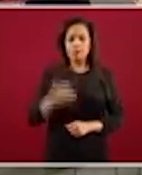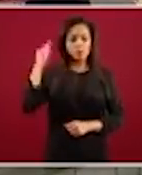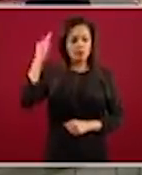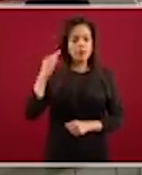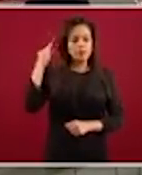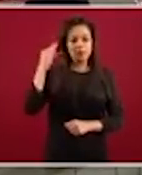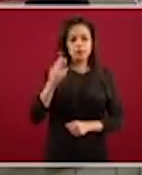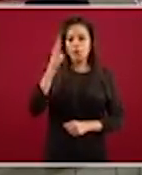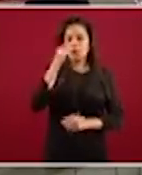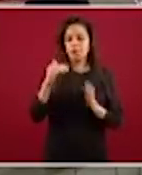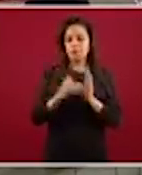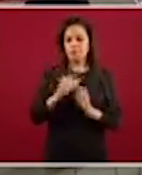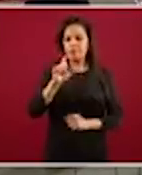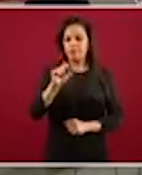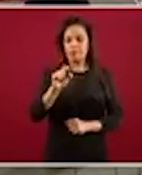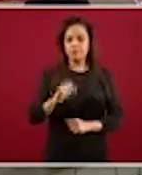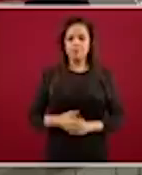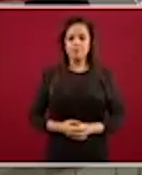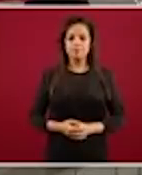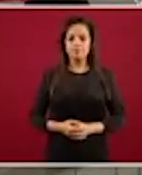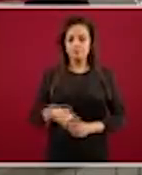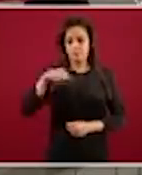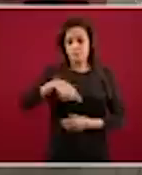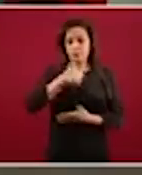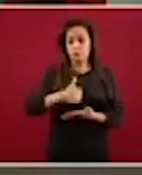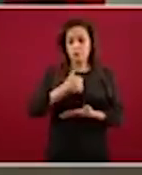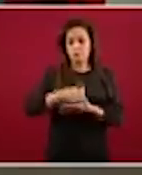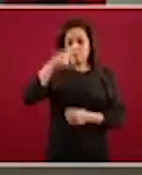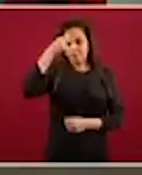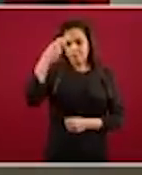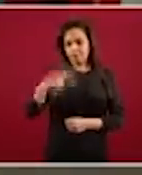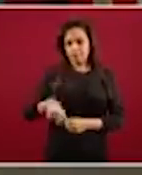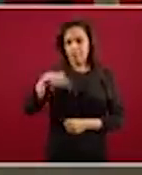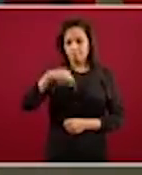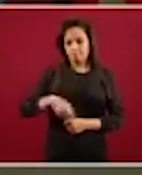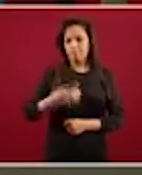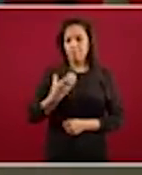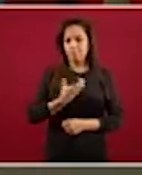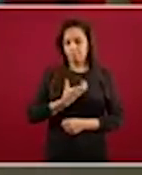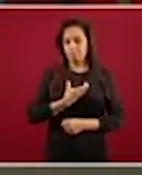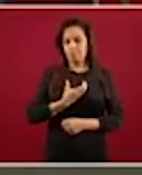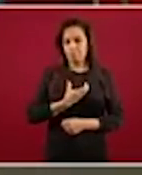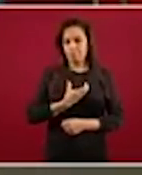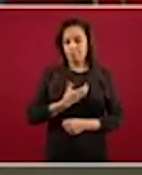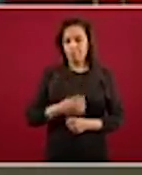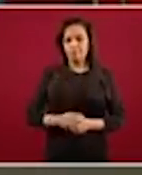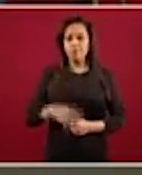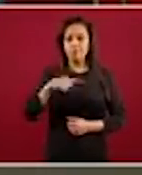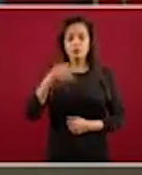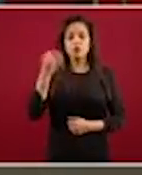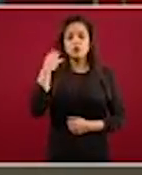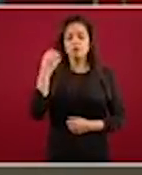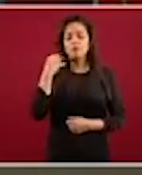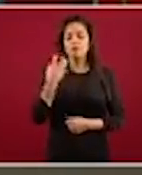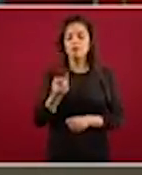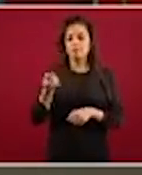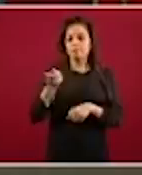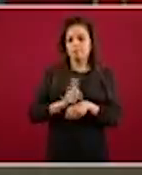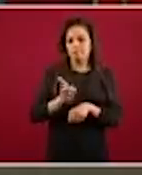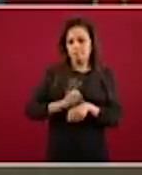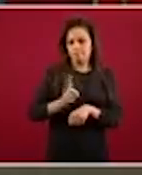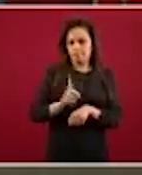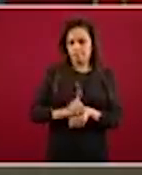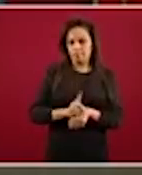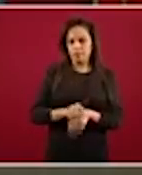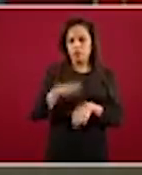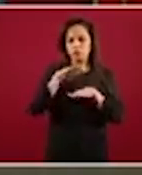de 2020. Estamos en la Ciudad de México, en el Palacio Nacional, y esta es la conferencia de prensa diaria sobre la